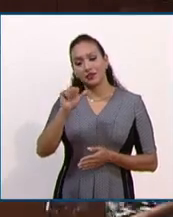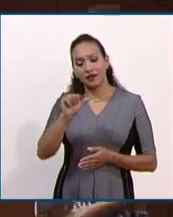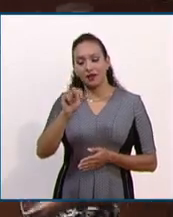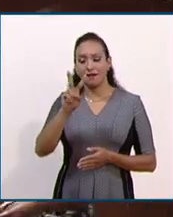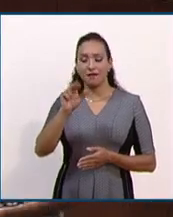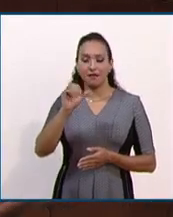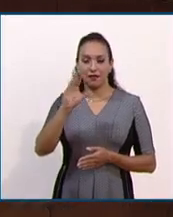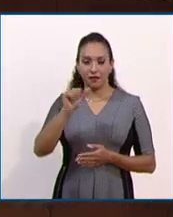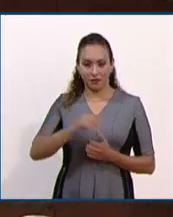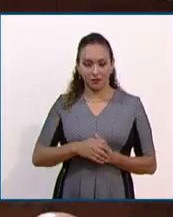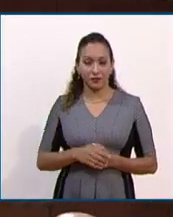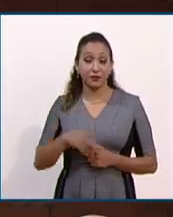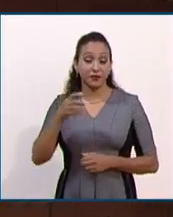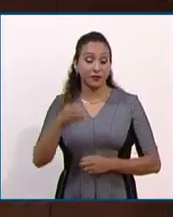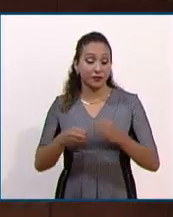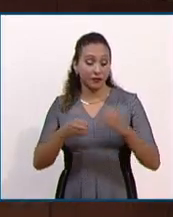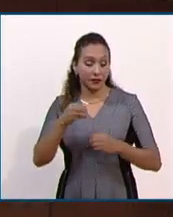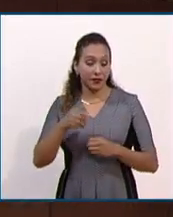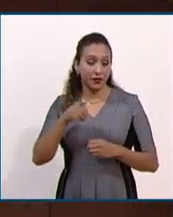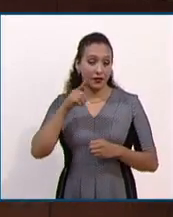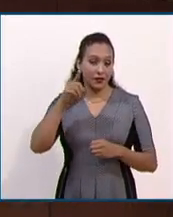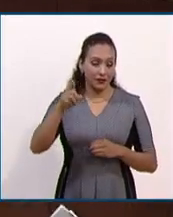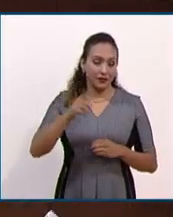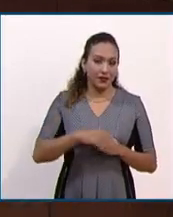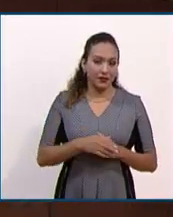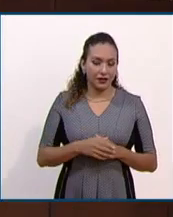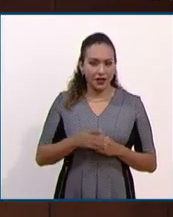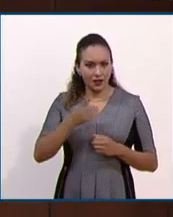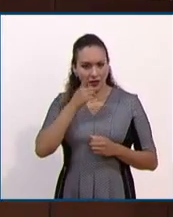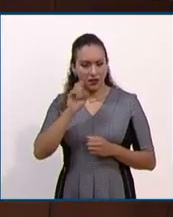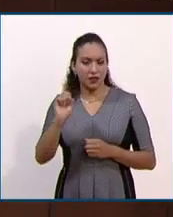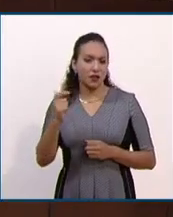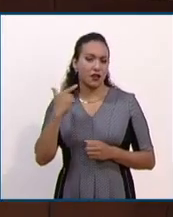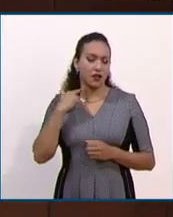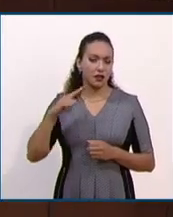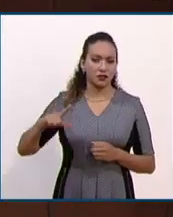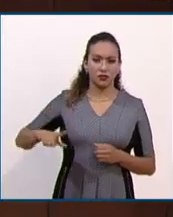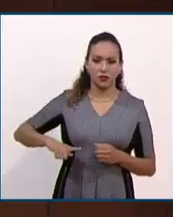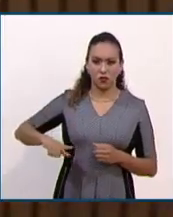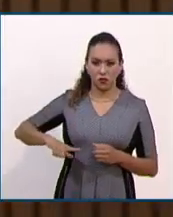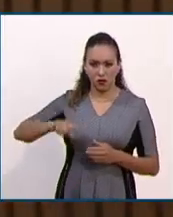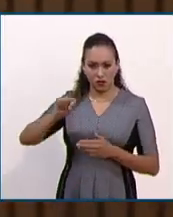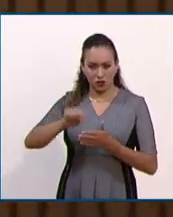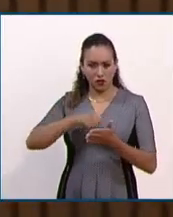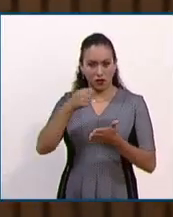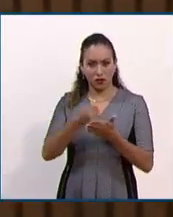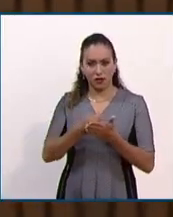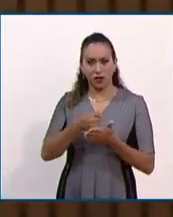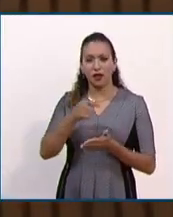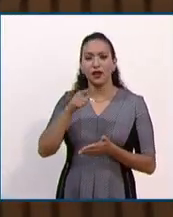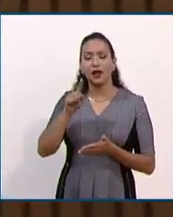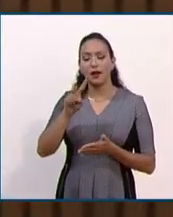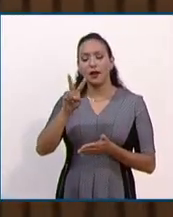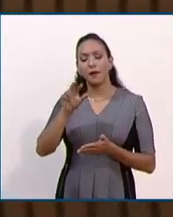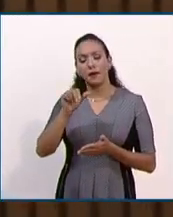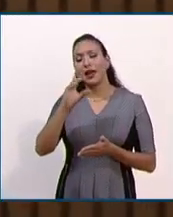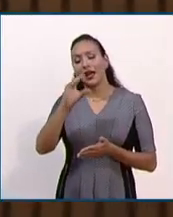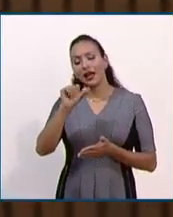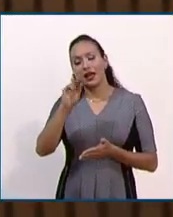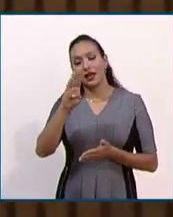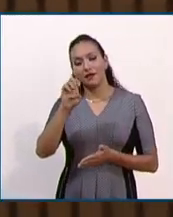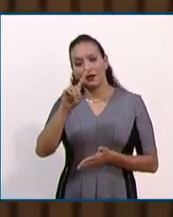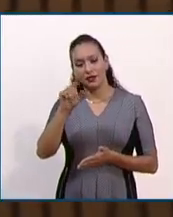El Tribunal Electoral del Poder Judicial de la Federación reiteró que el exgobernador de Tamaulipas, Francisco García Cabeza de Vaca,